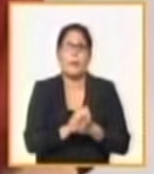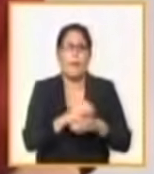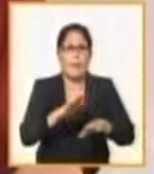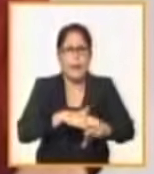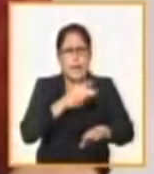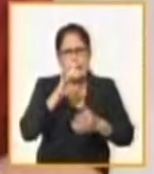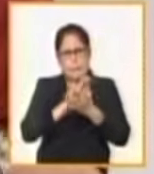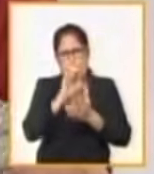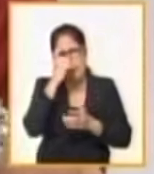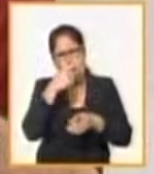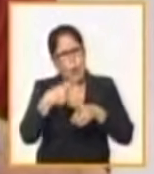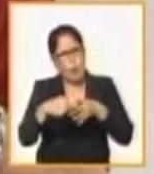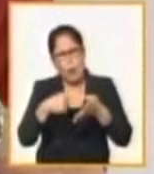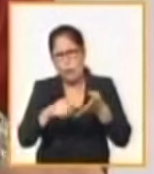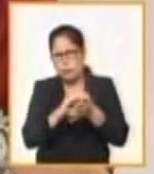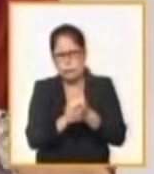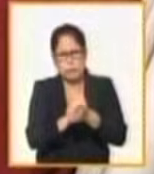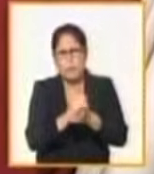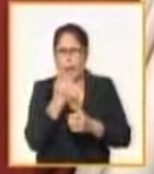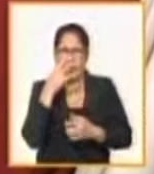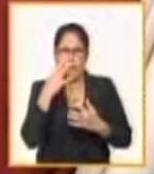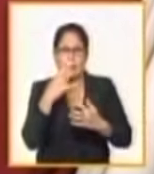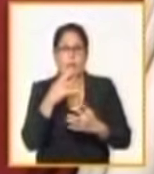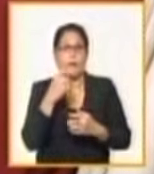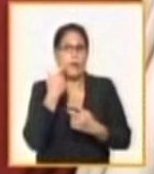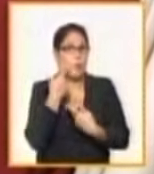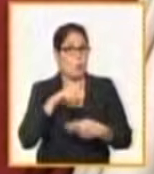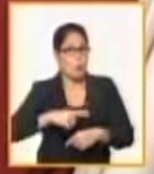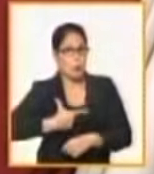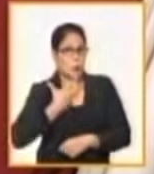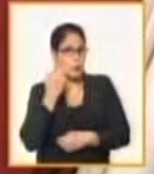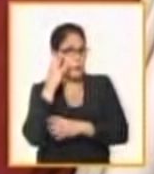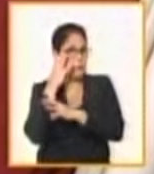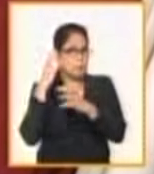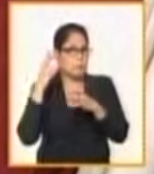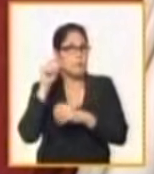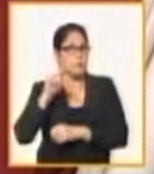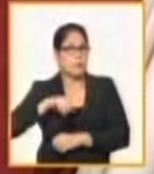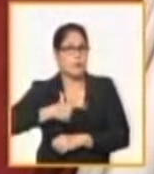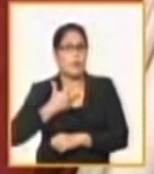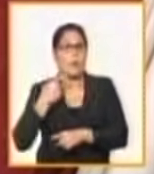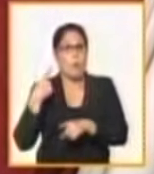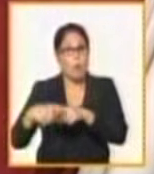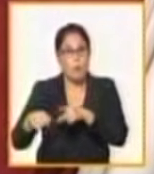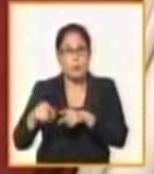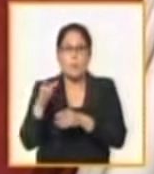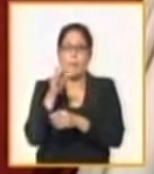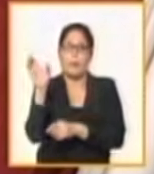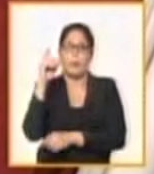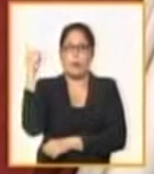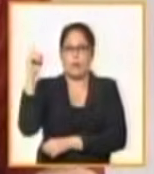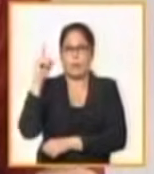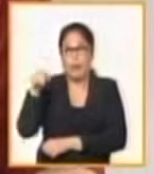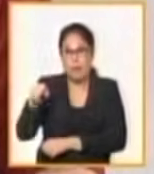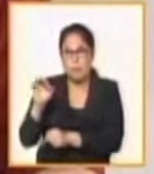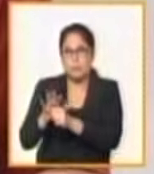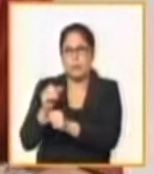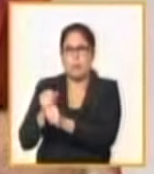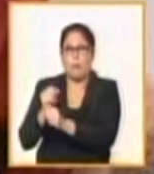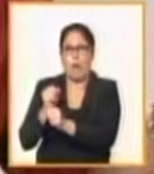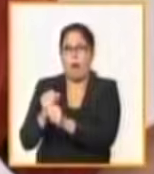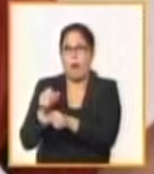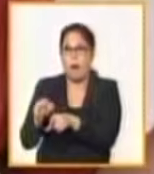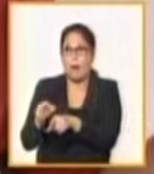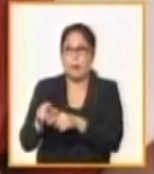de Virgilio Piñera, en fin. Y luego, en la Biblioteca Nacional, que fue mi primer trabajo,